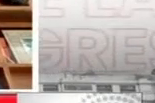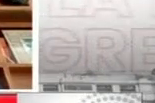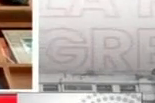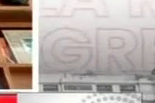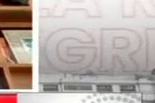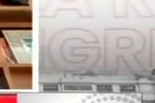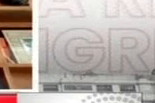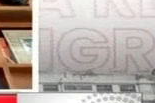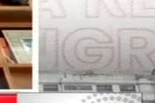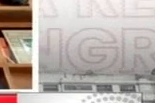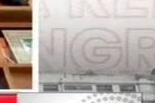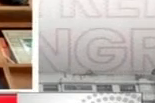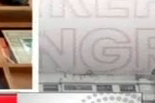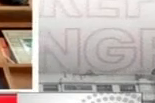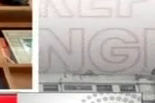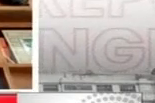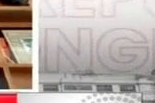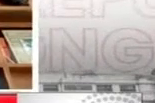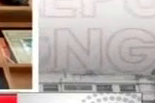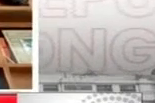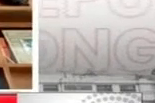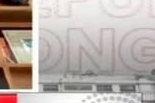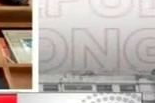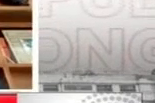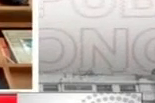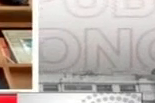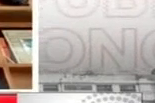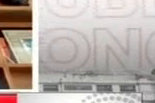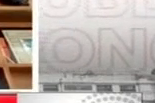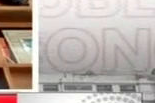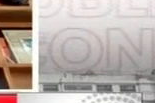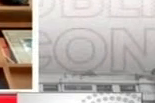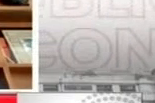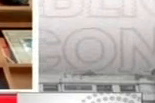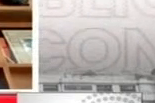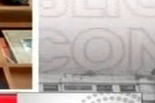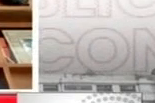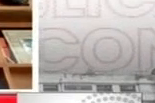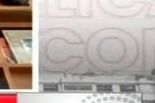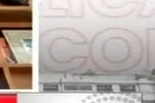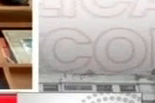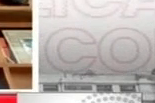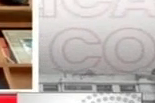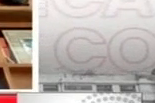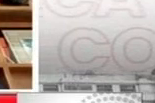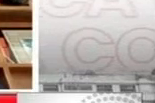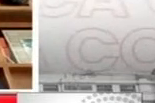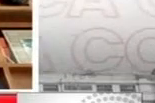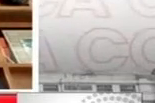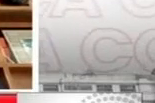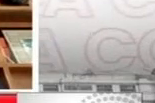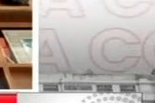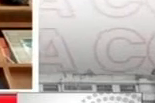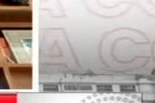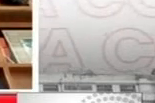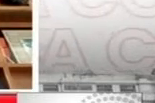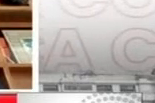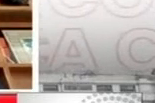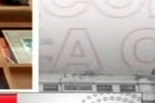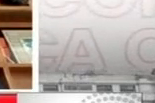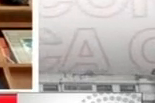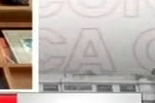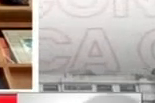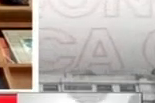que, por favor, tenga bien aclarar esta preocupación que me hicieron llegar a mis amigos